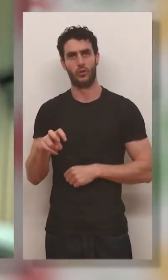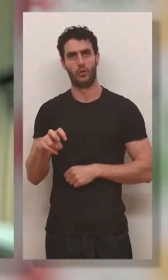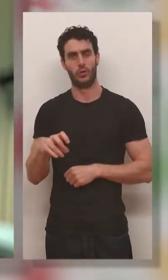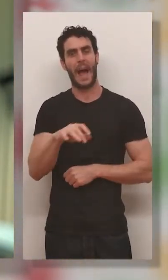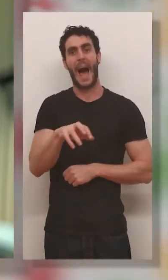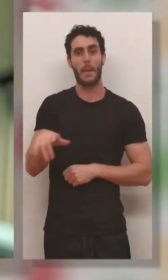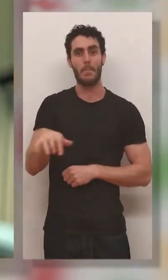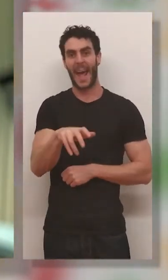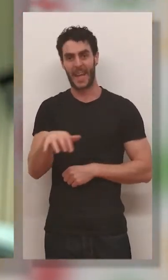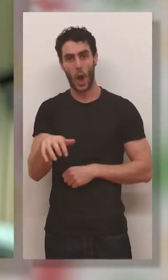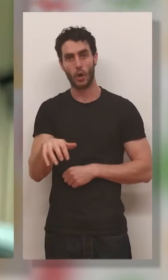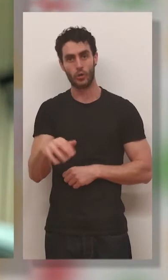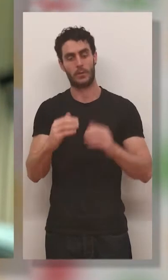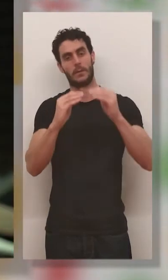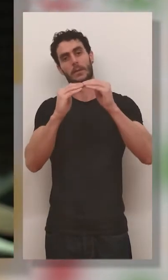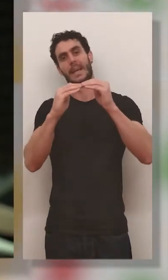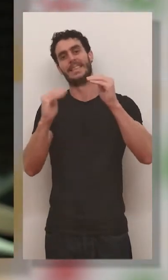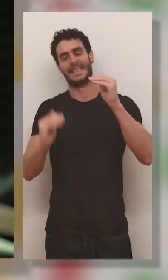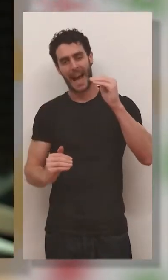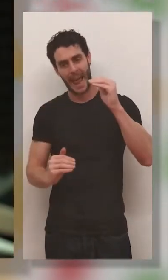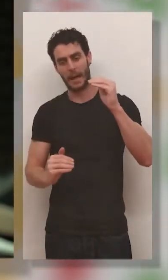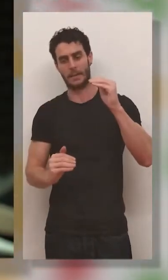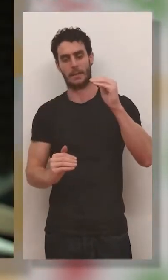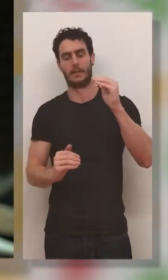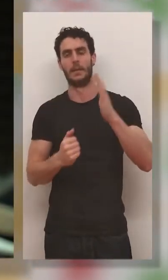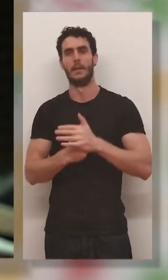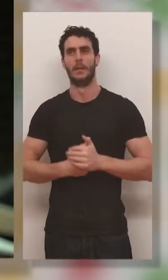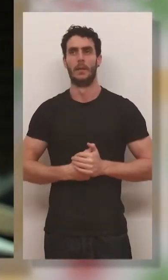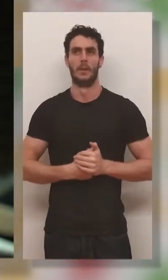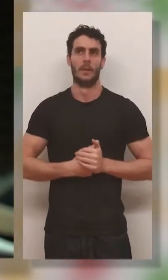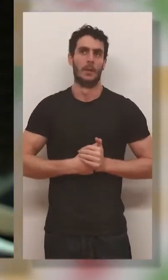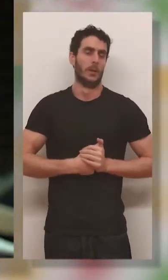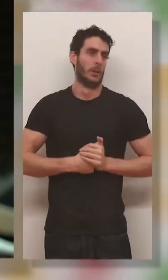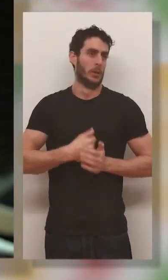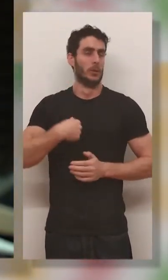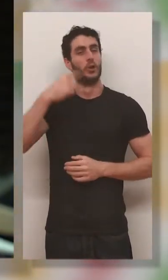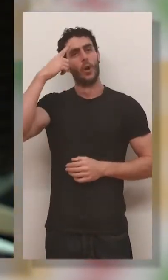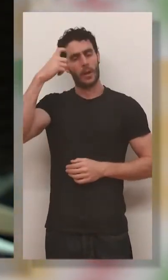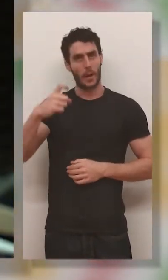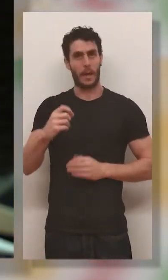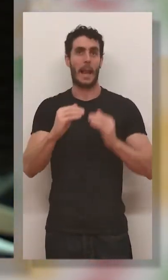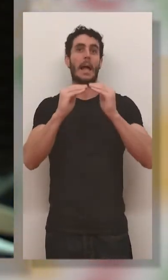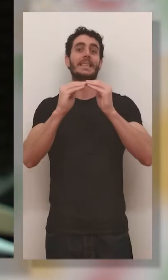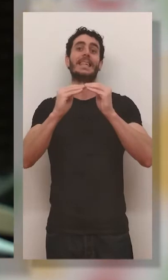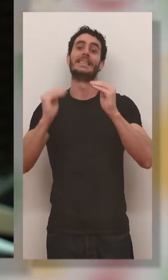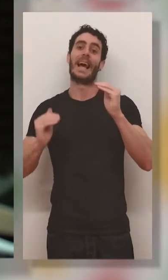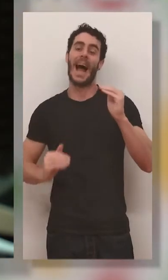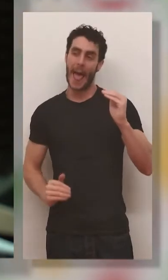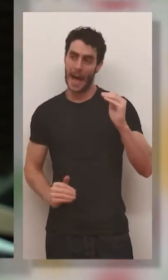también escalas. Pues yo creo que las escalas,